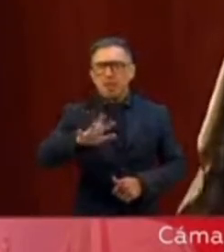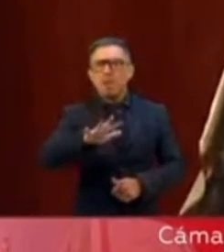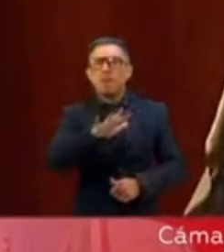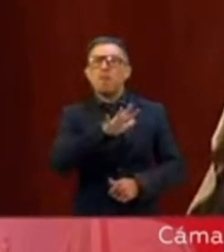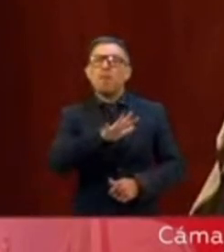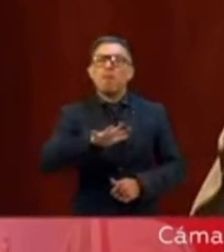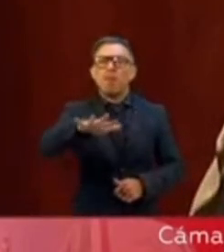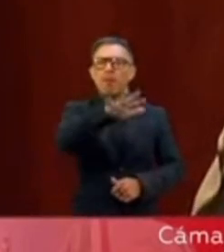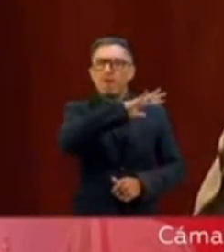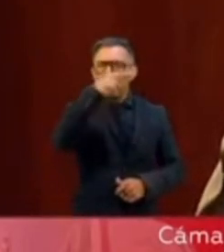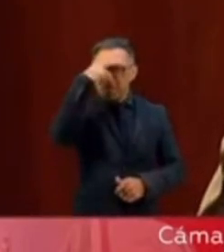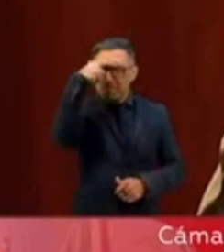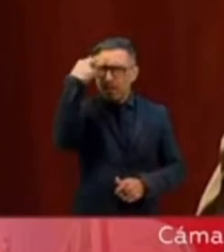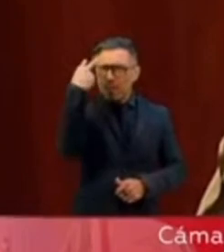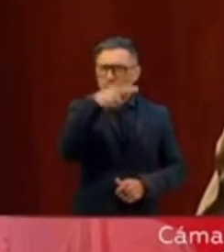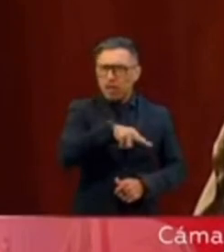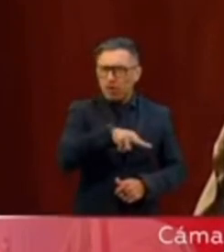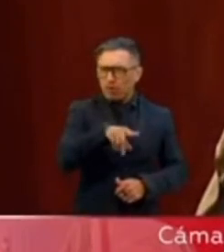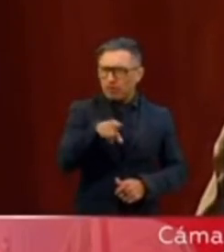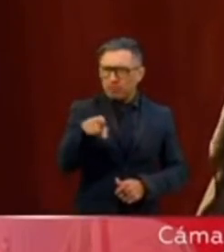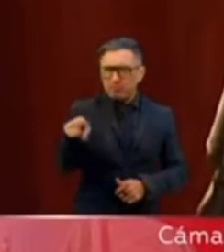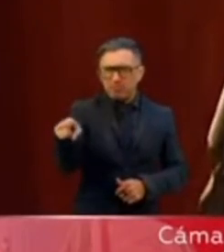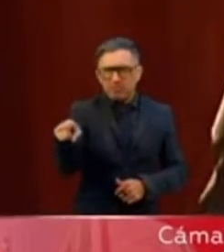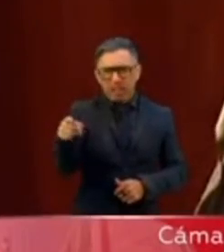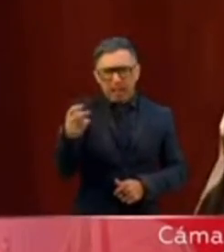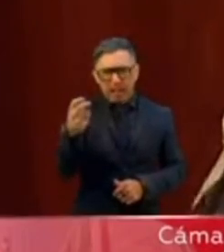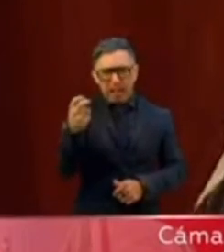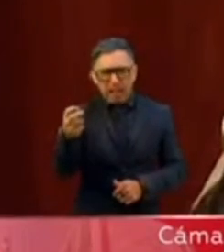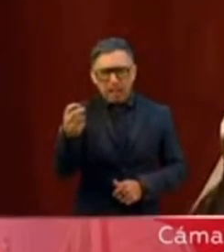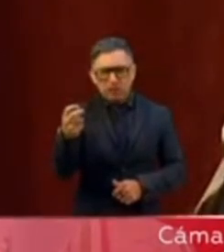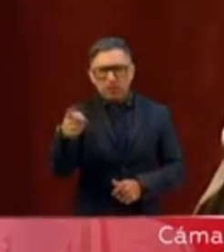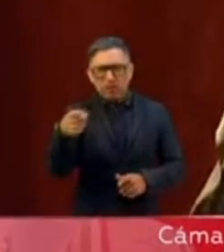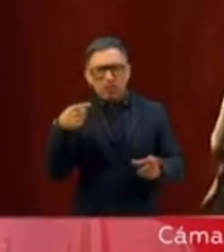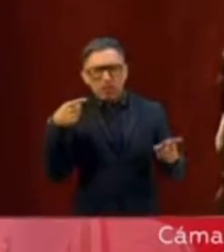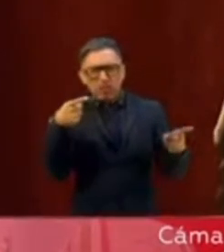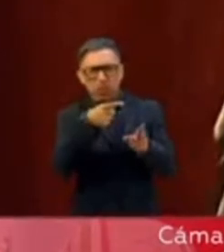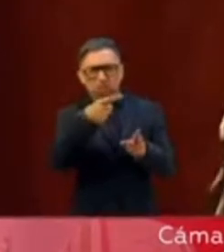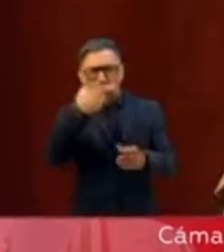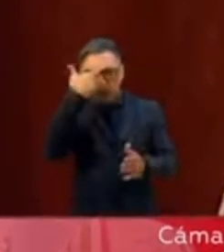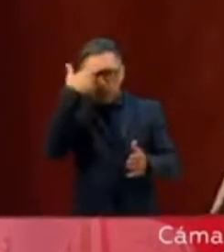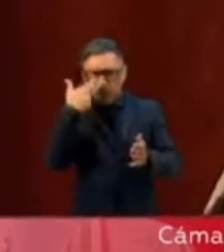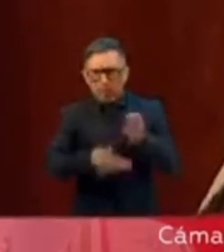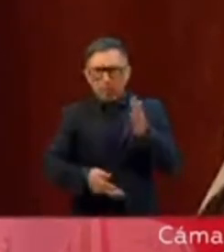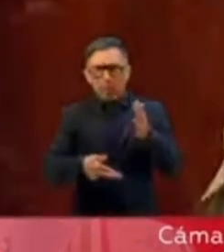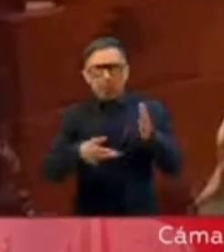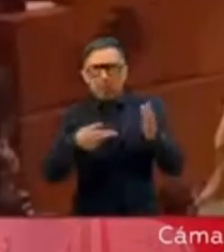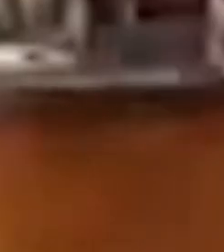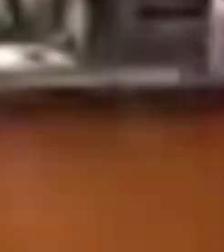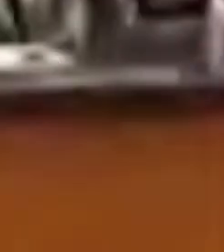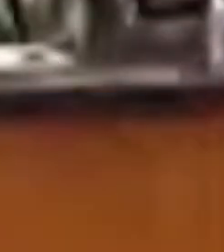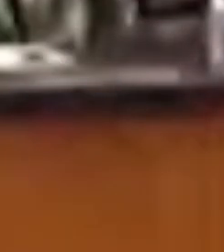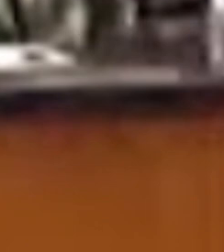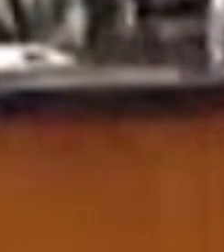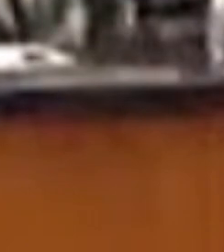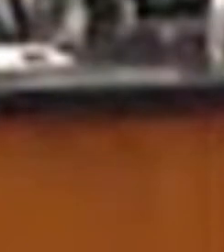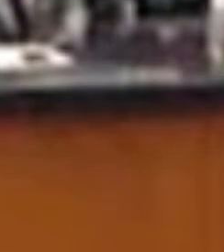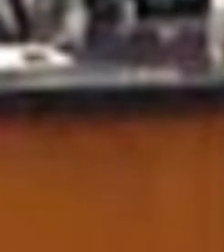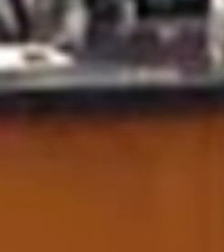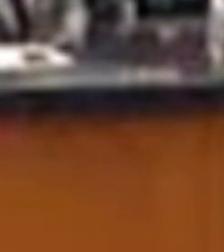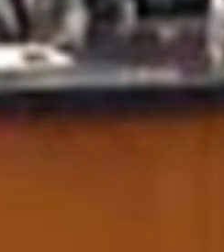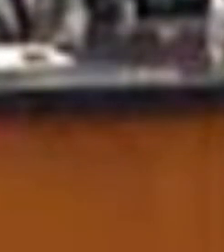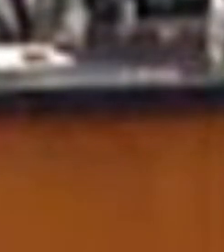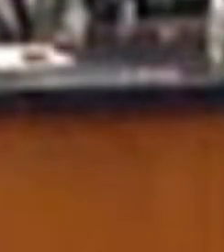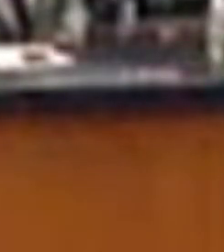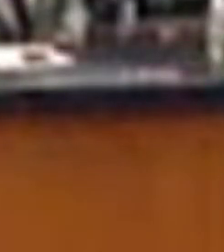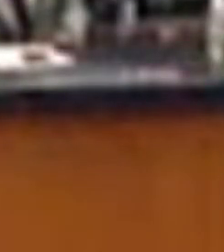mexicano tenga que soportar esos desplantes, esas injurias, esa falta de respeto